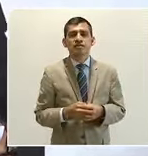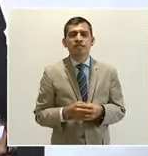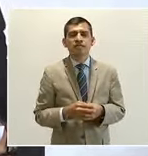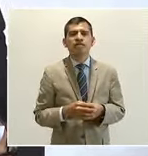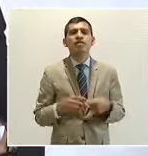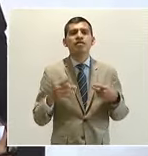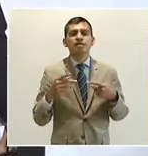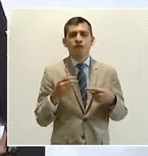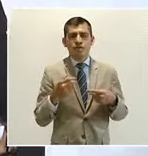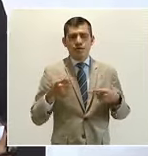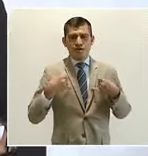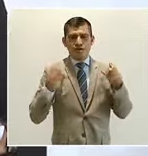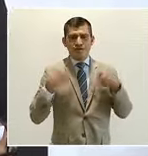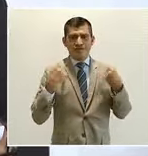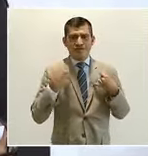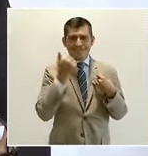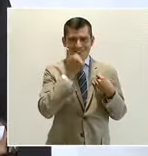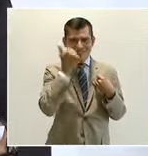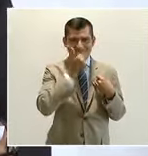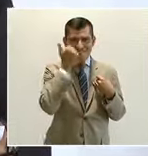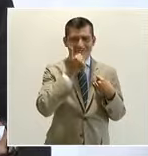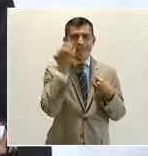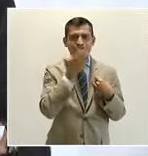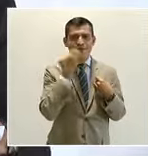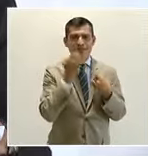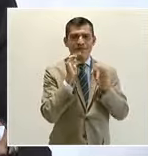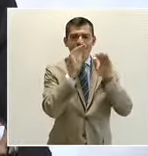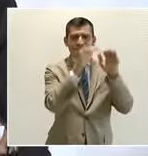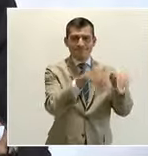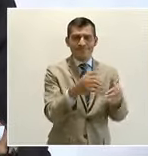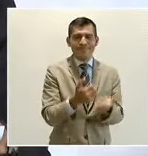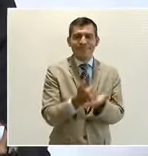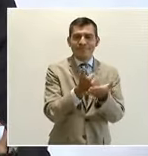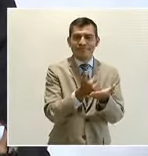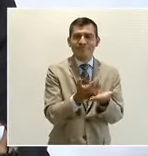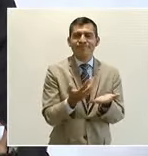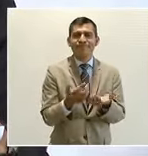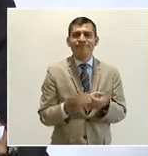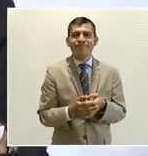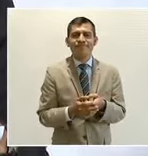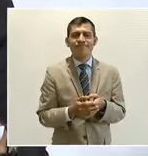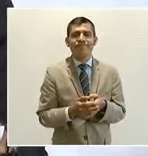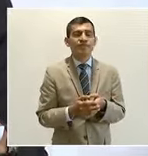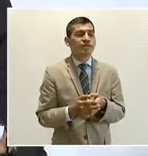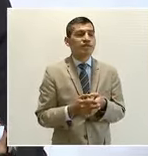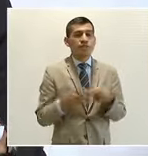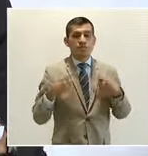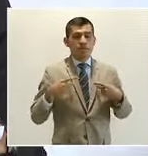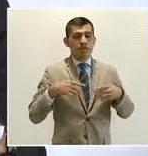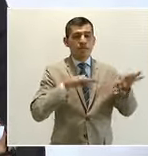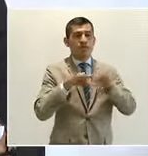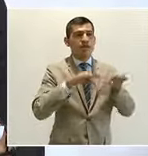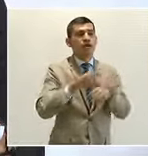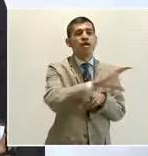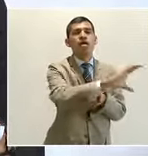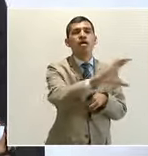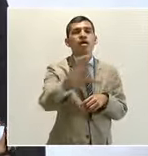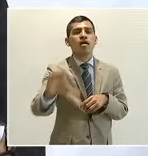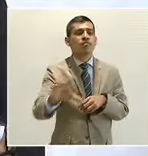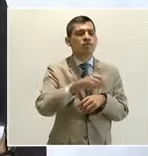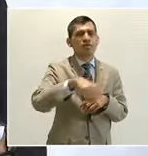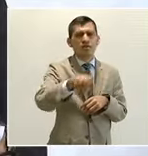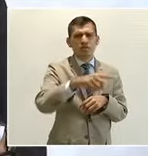becarios los estudiantes los productores todos van a tener